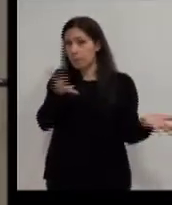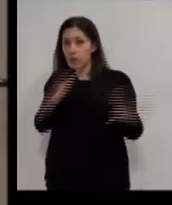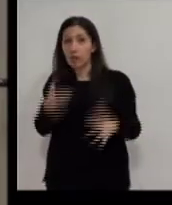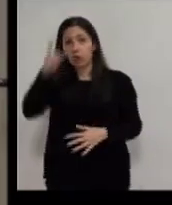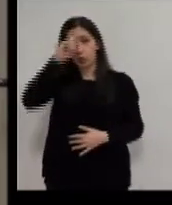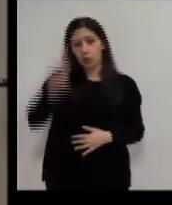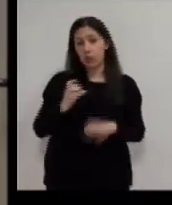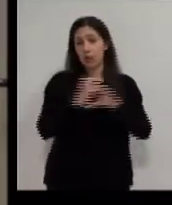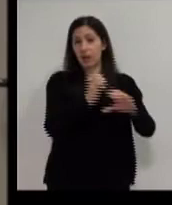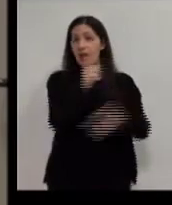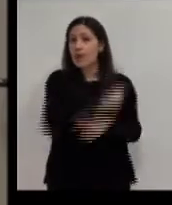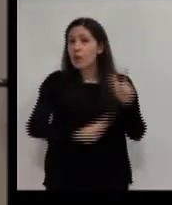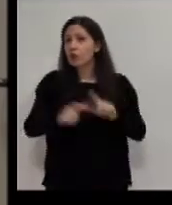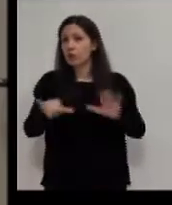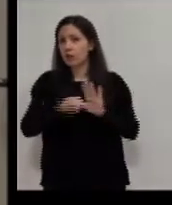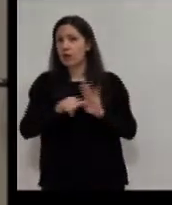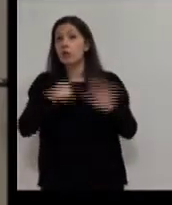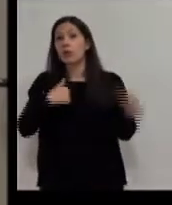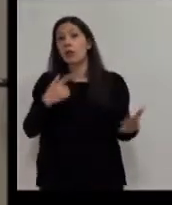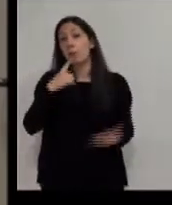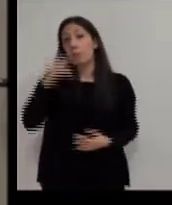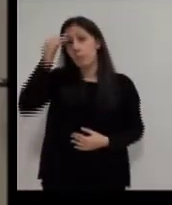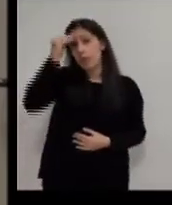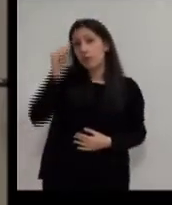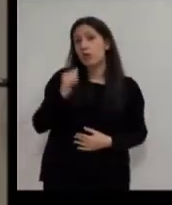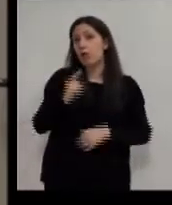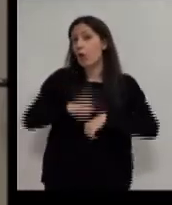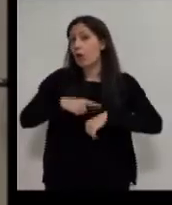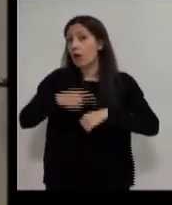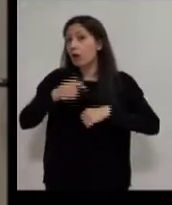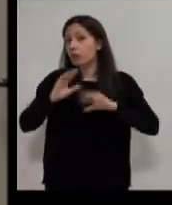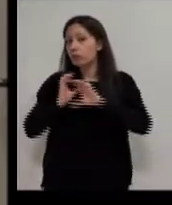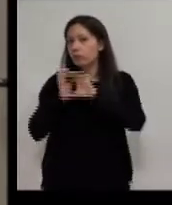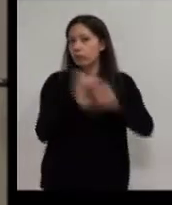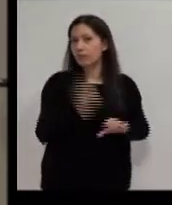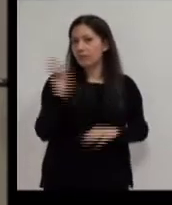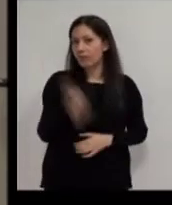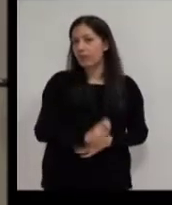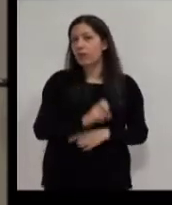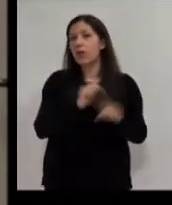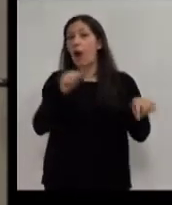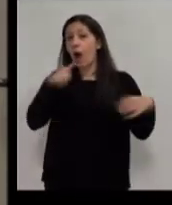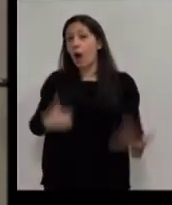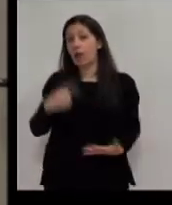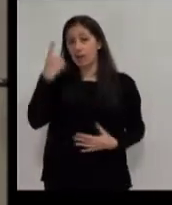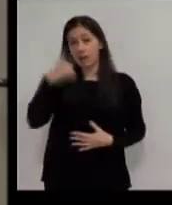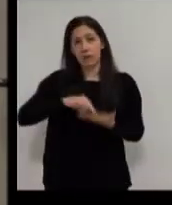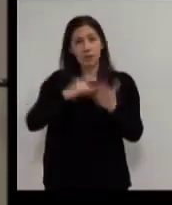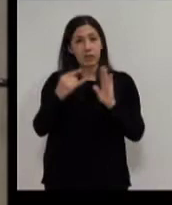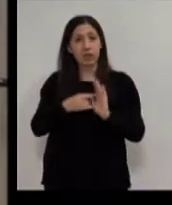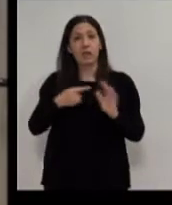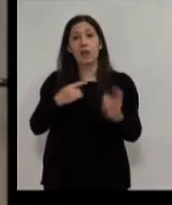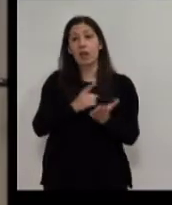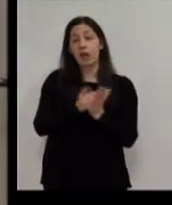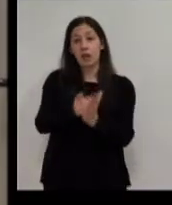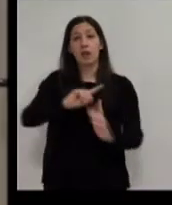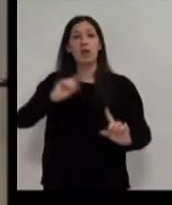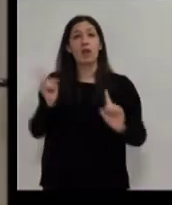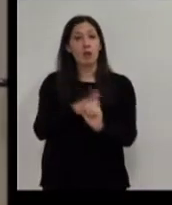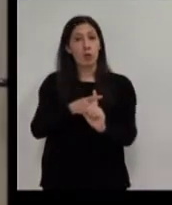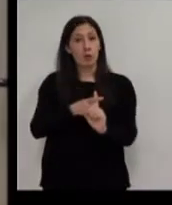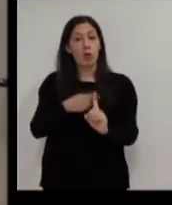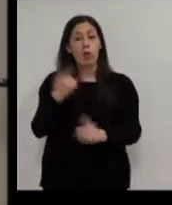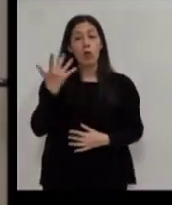real. No podíamos saber si el autobús estaba lejos o cerca, solo que estaba previsto que llegara a tal hora, pero ahora con los sistemas de explotación que se basan en estos